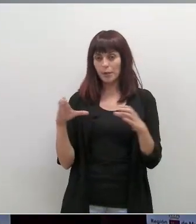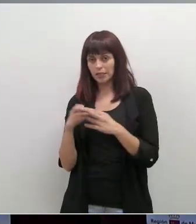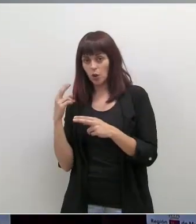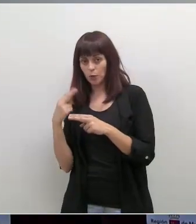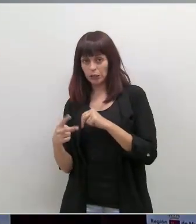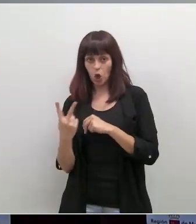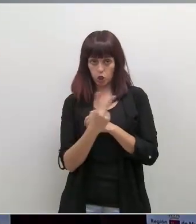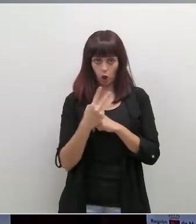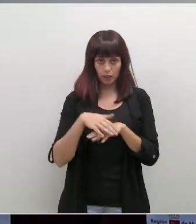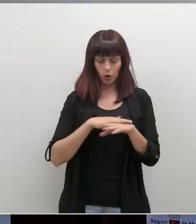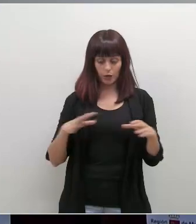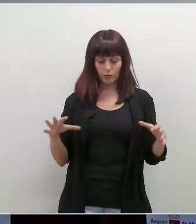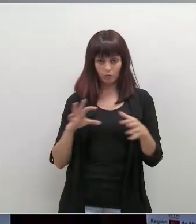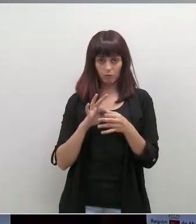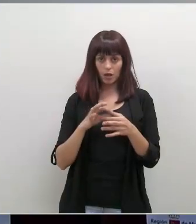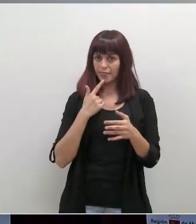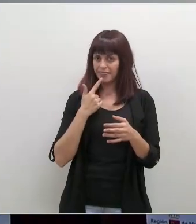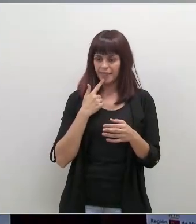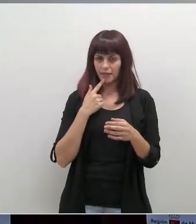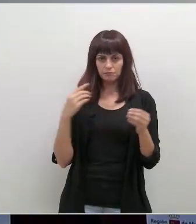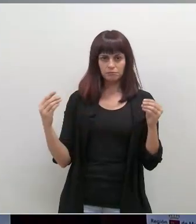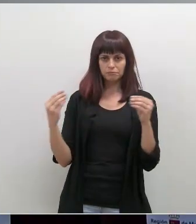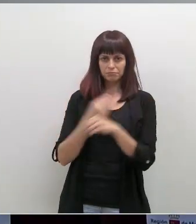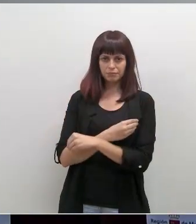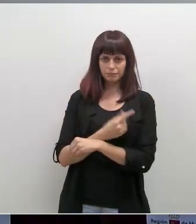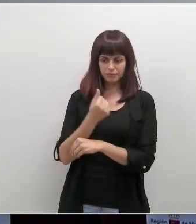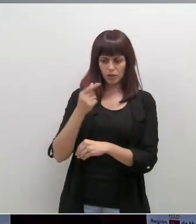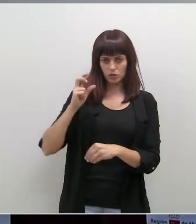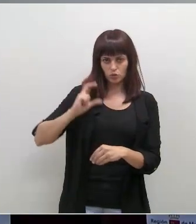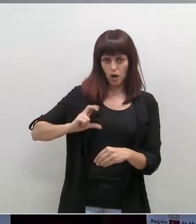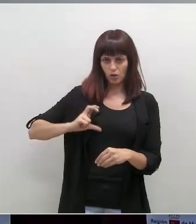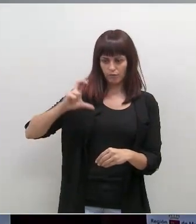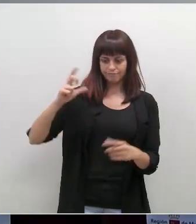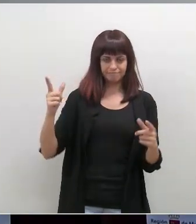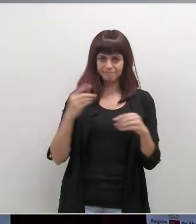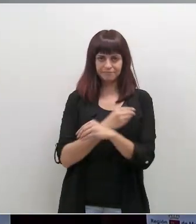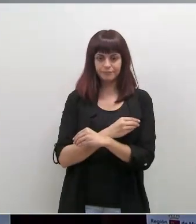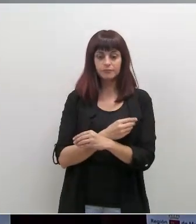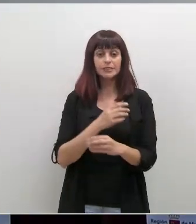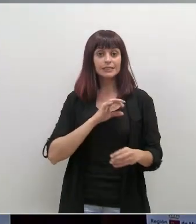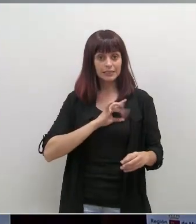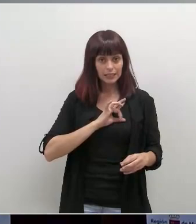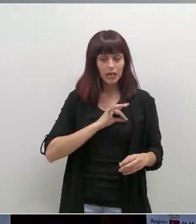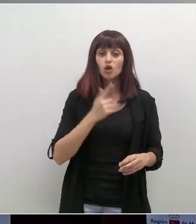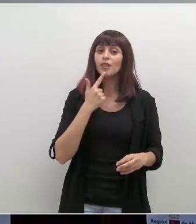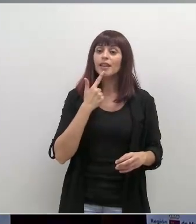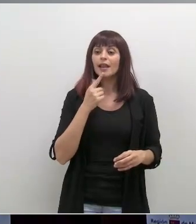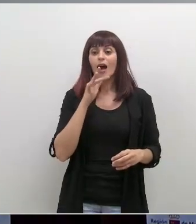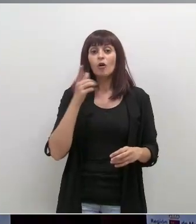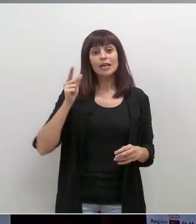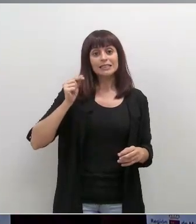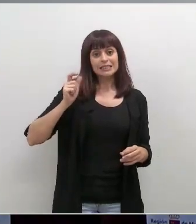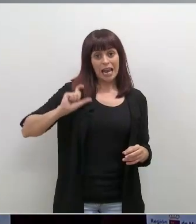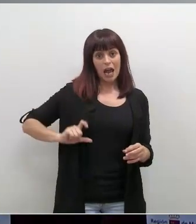mantienen posturas distintas sobre la subida de las retribuciones a funcionarios de cara a 2021. Los sindicatos aseguran que su propuesta de congelar el salario de